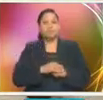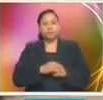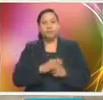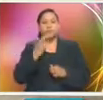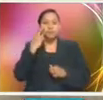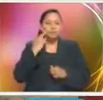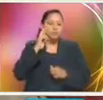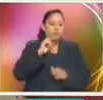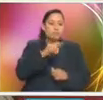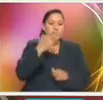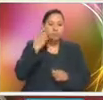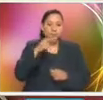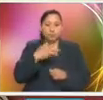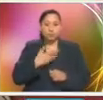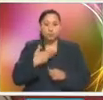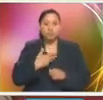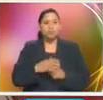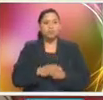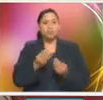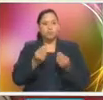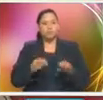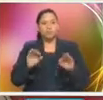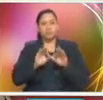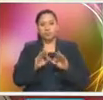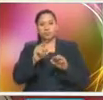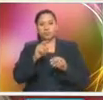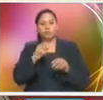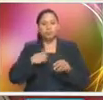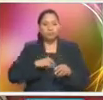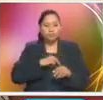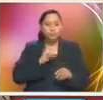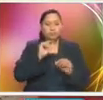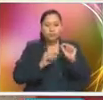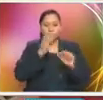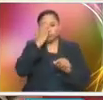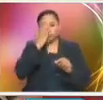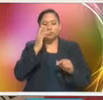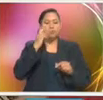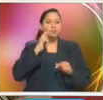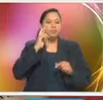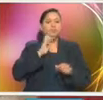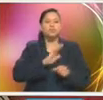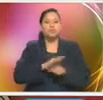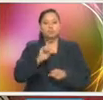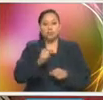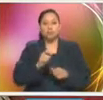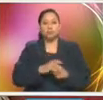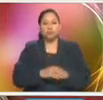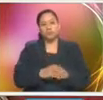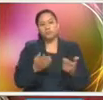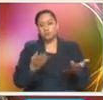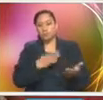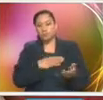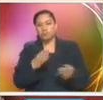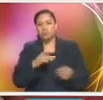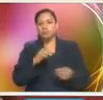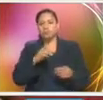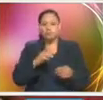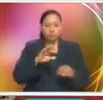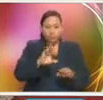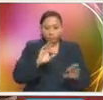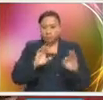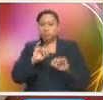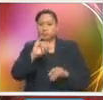Varias razas de gatos que hay en nuestro país. Lo importante es eso, ¿no? Irnos acercando, ir conociendo las razas que existen. Claro. Y pues bueno,